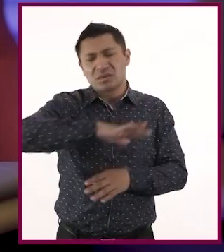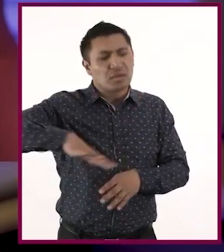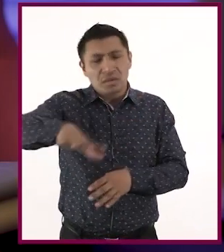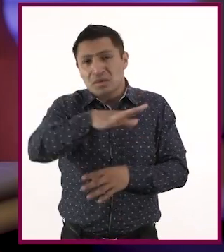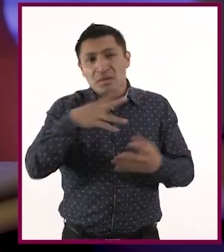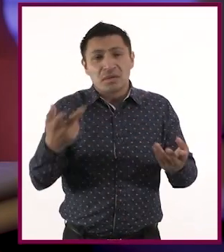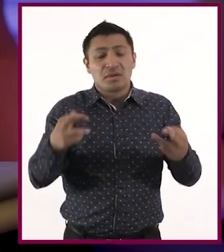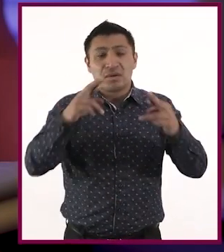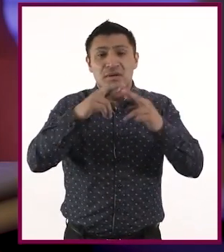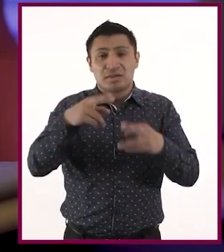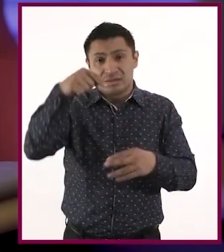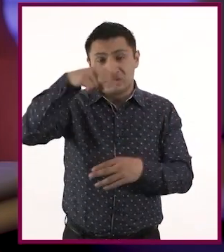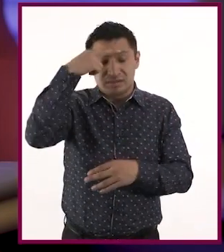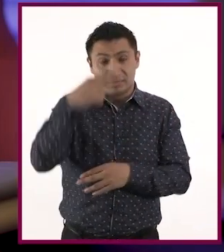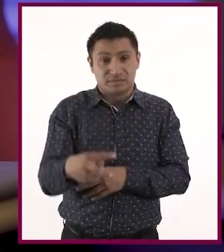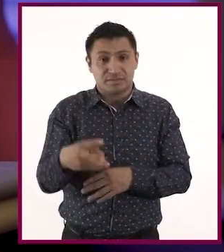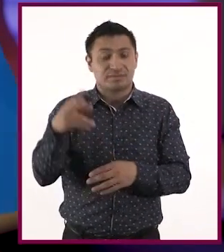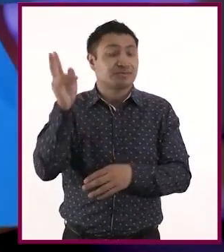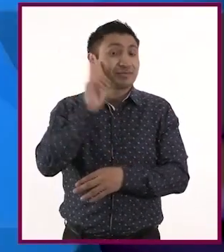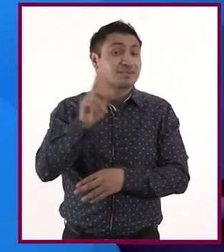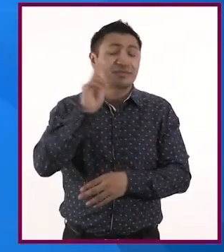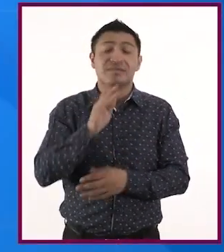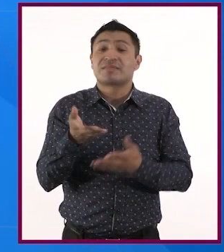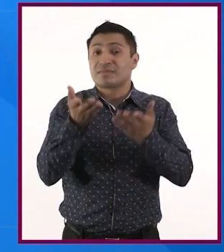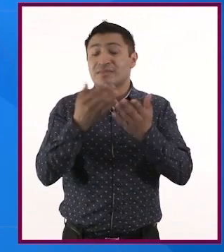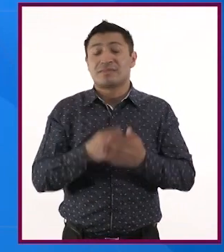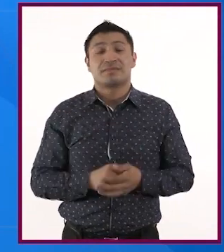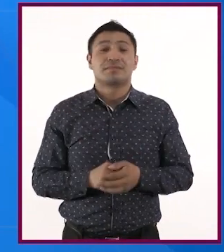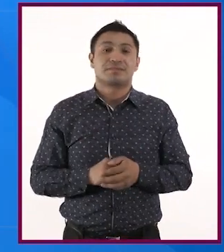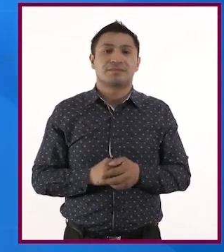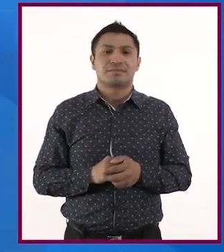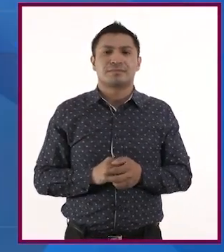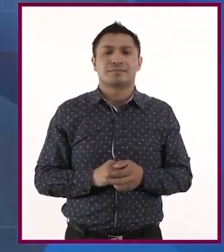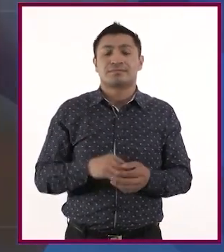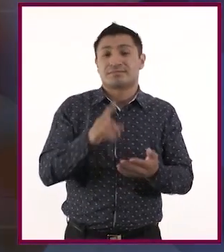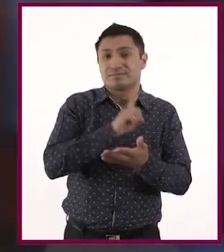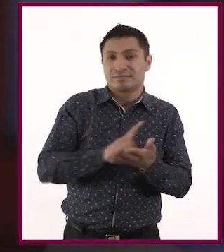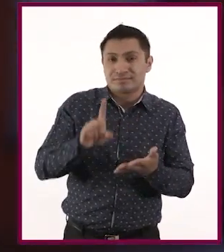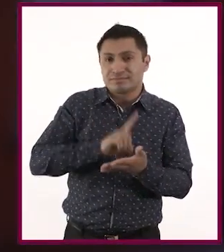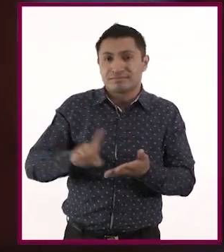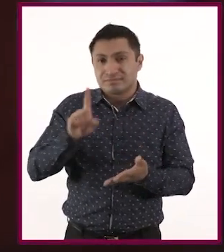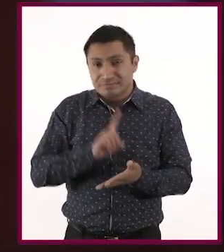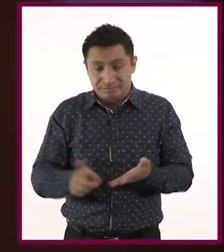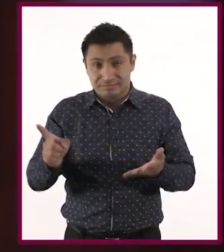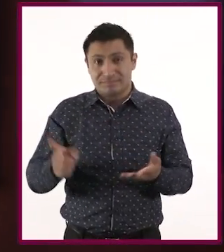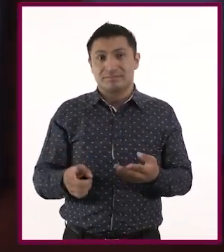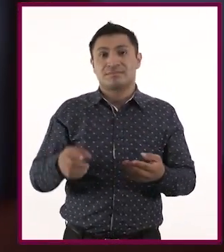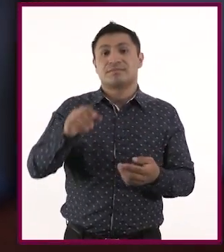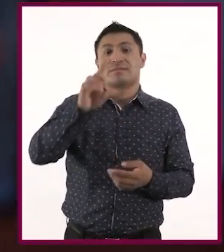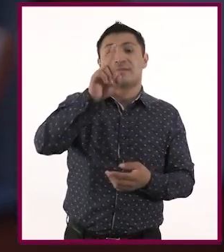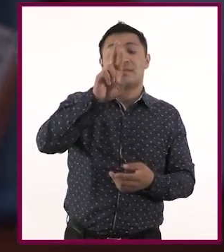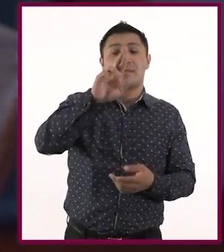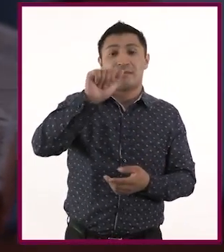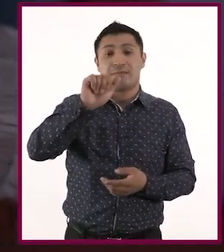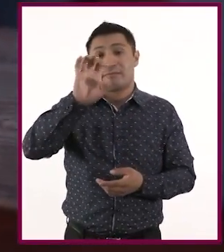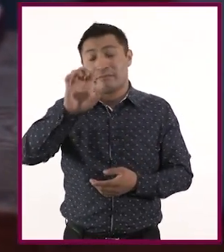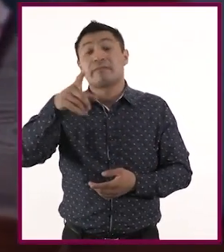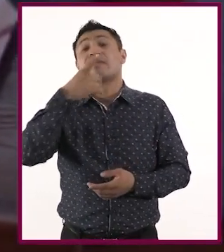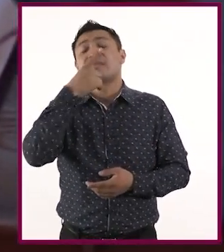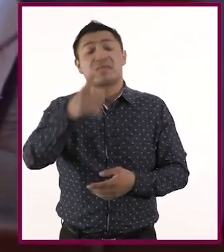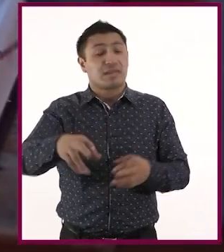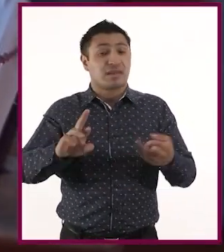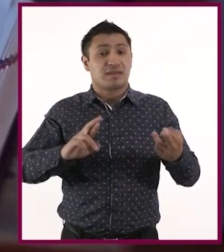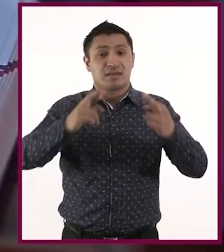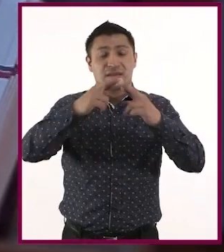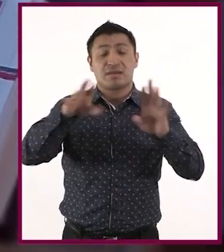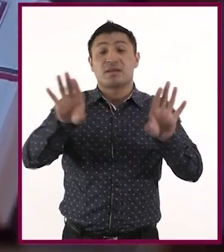la religiosidad en México? Vamos a averiguarlo. El diccionario de la Real Academia Española define a la